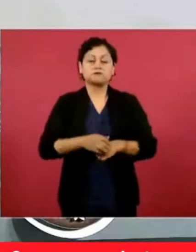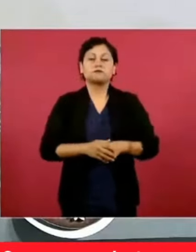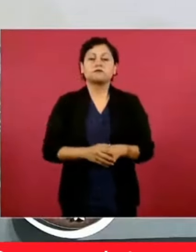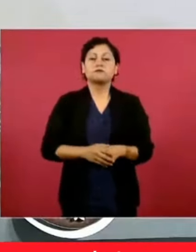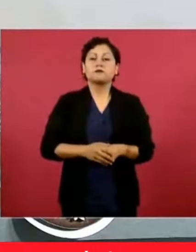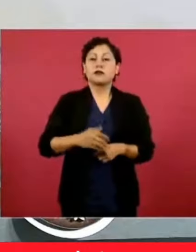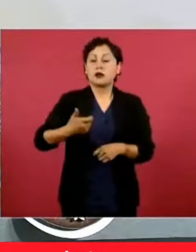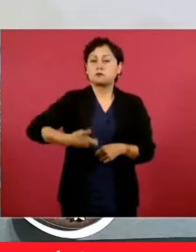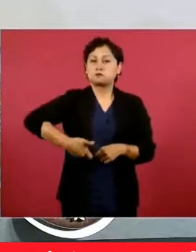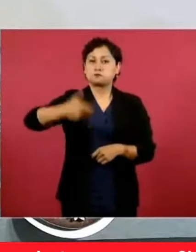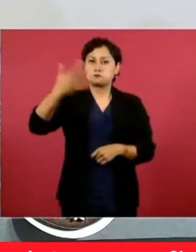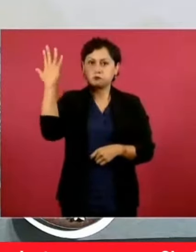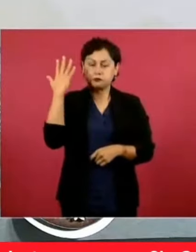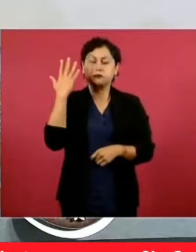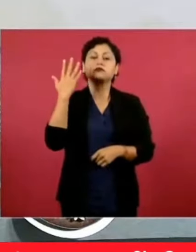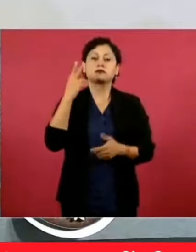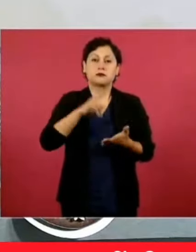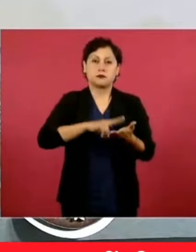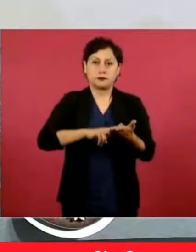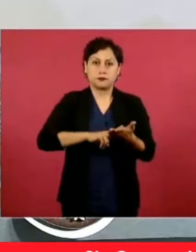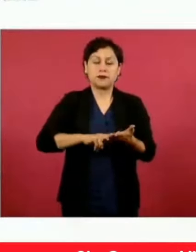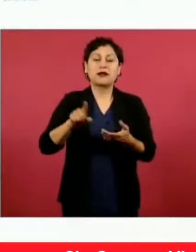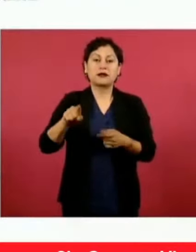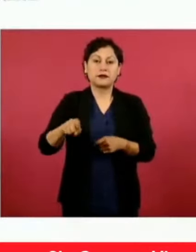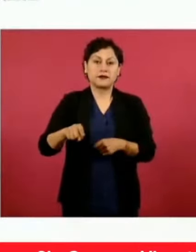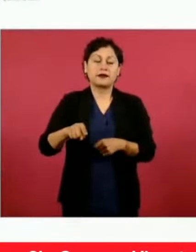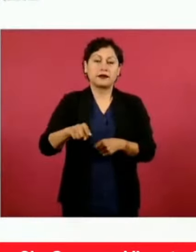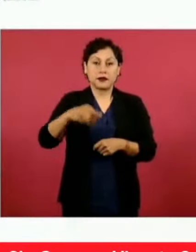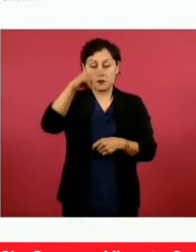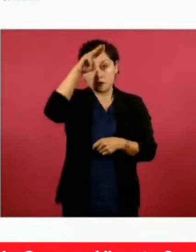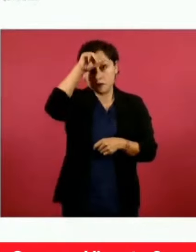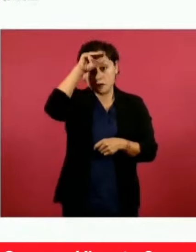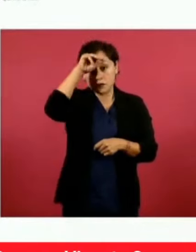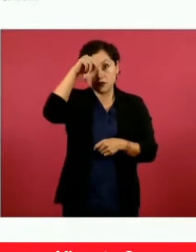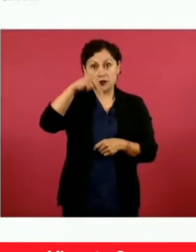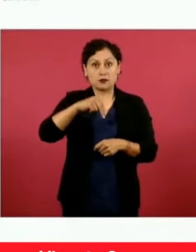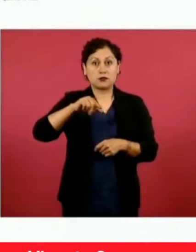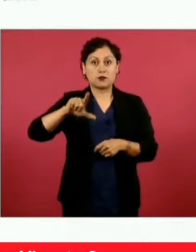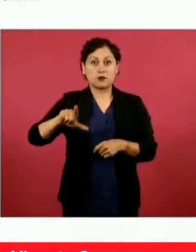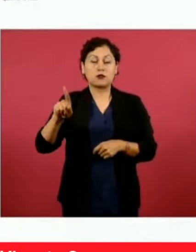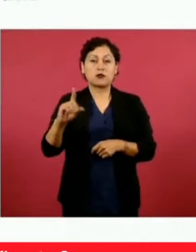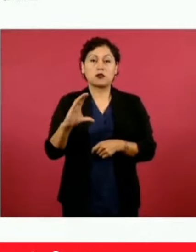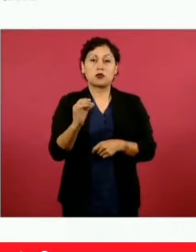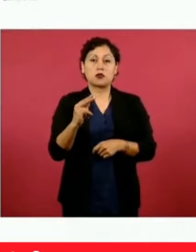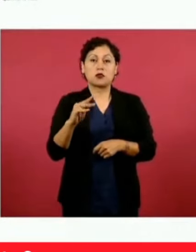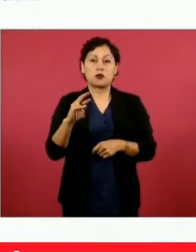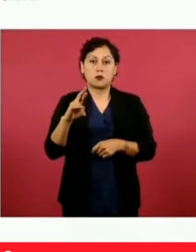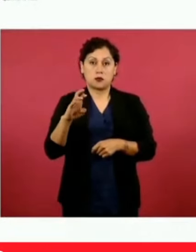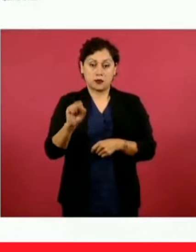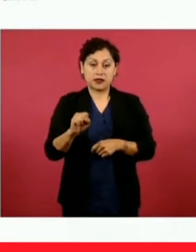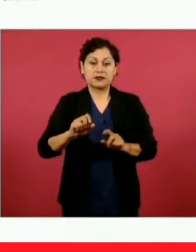altos de gasolina regular, en Monterrey, Nuevo León, Pemex, Servicio Cumbres,